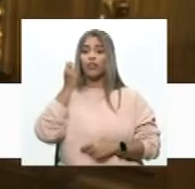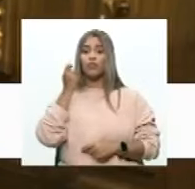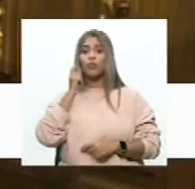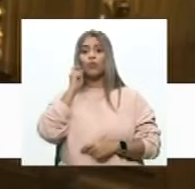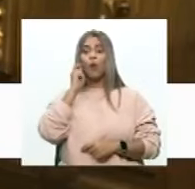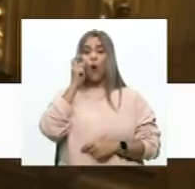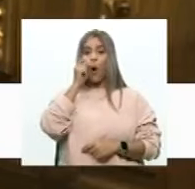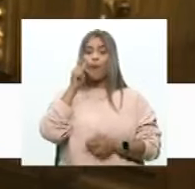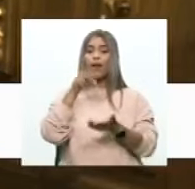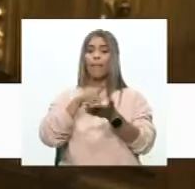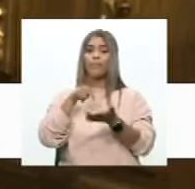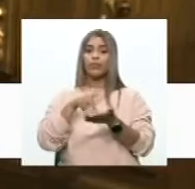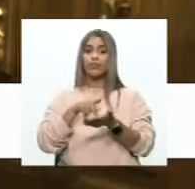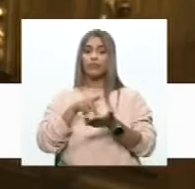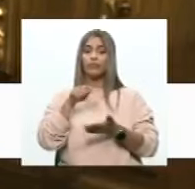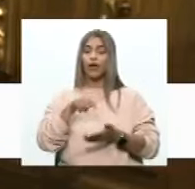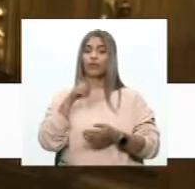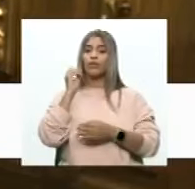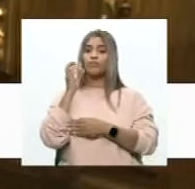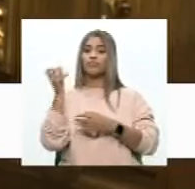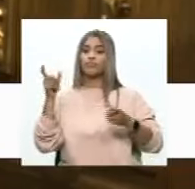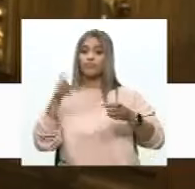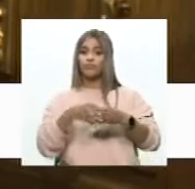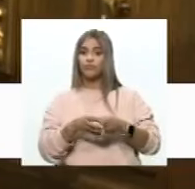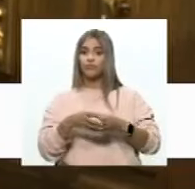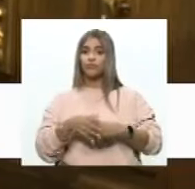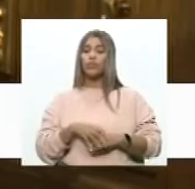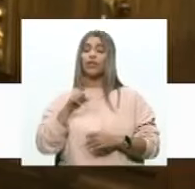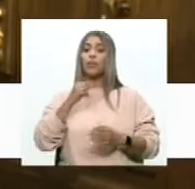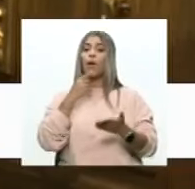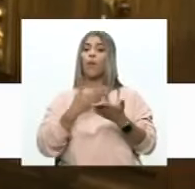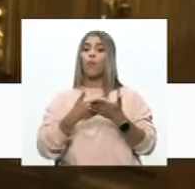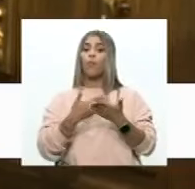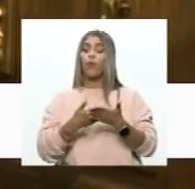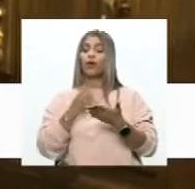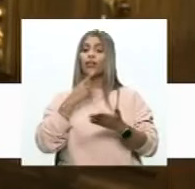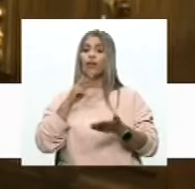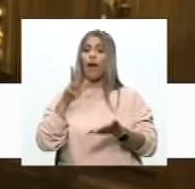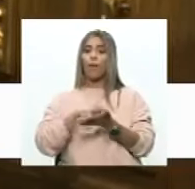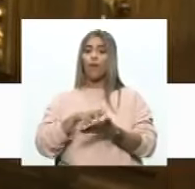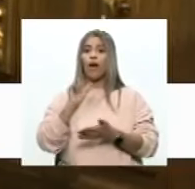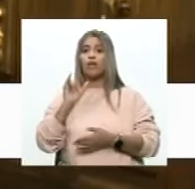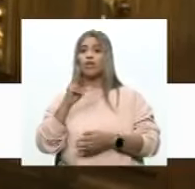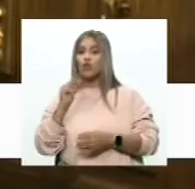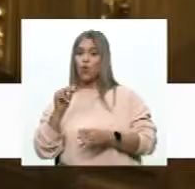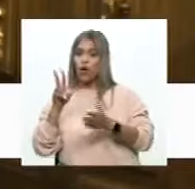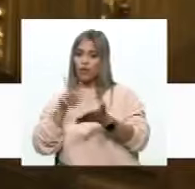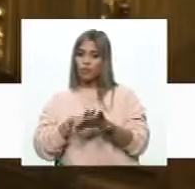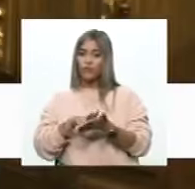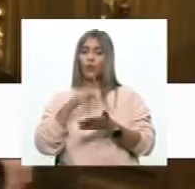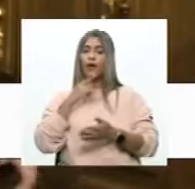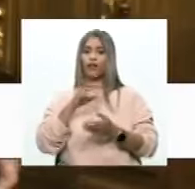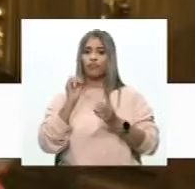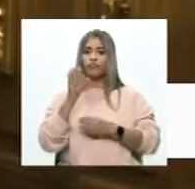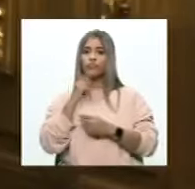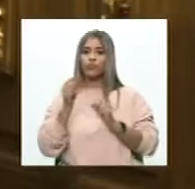todos los diputados que participaron en esta sesión ordinaria, así como las propuestas aprobadas y rechazadas en el curso del debate. Es todo, ciudadano